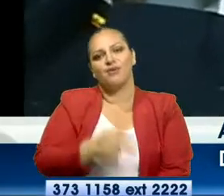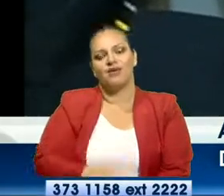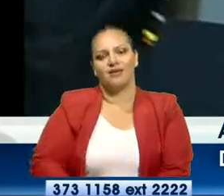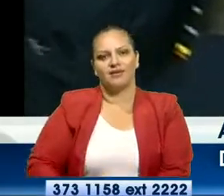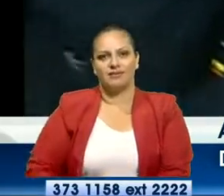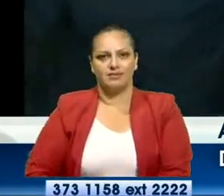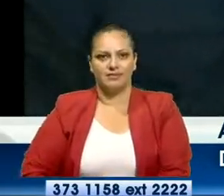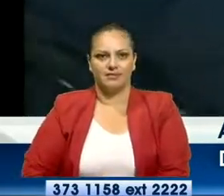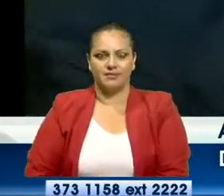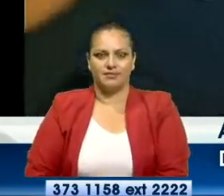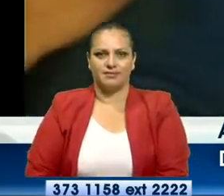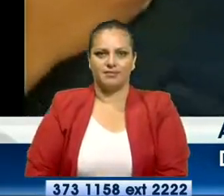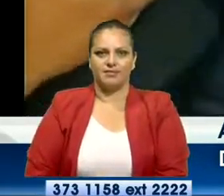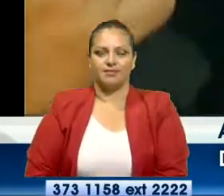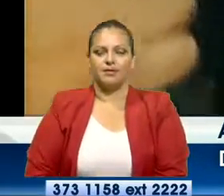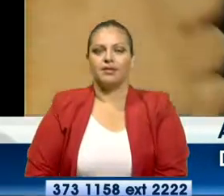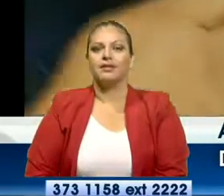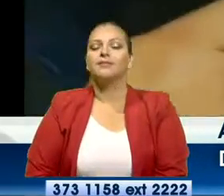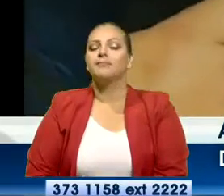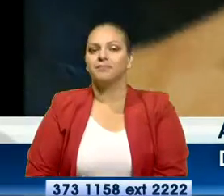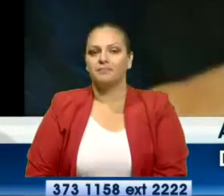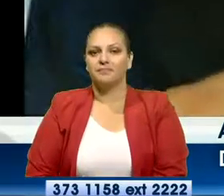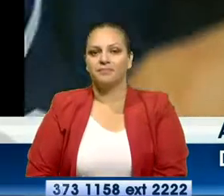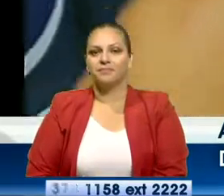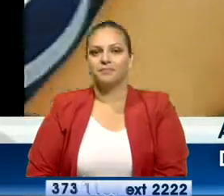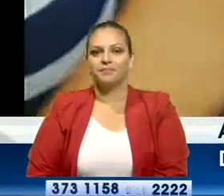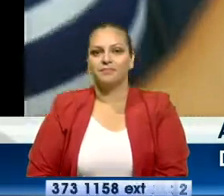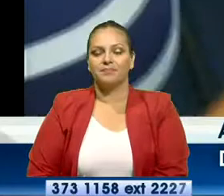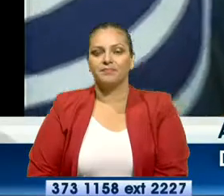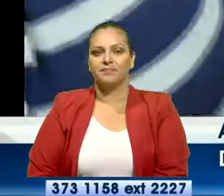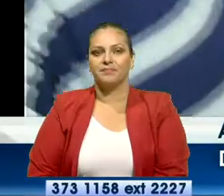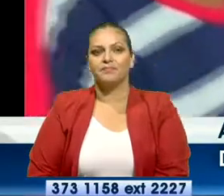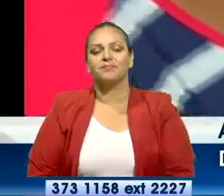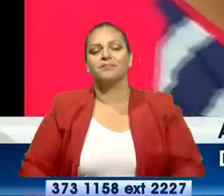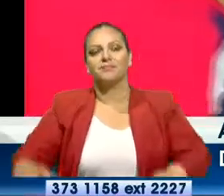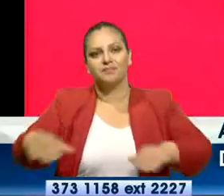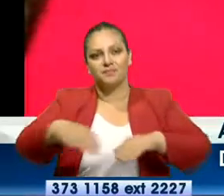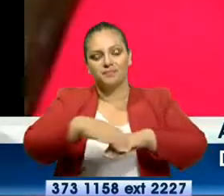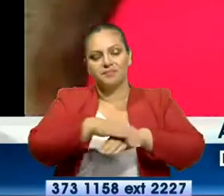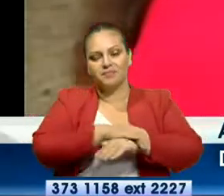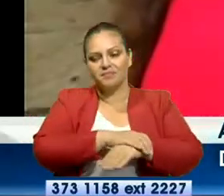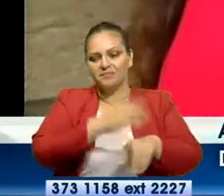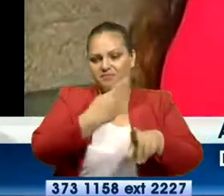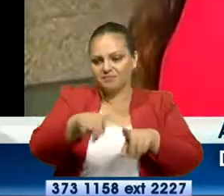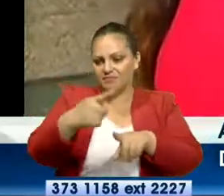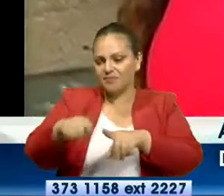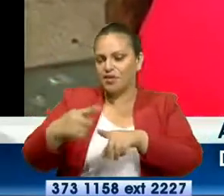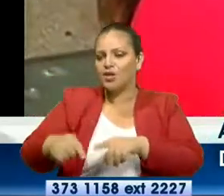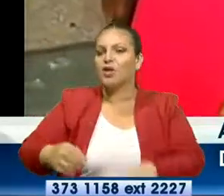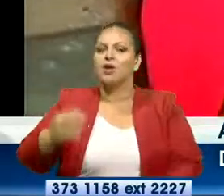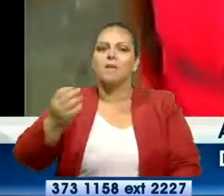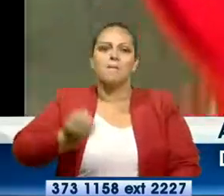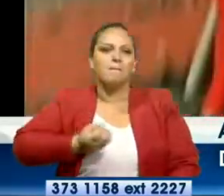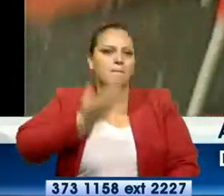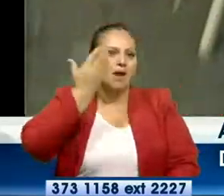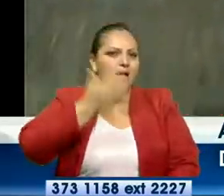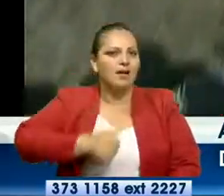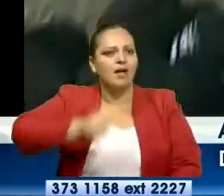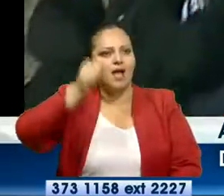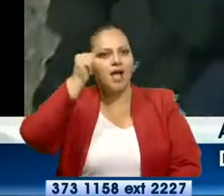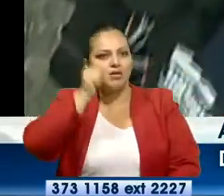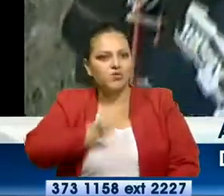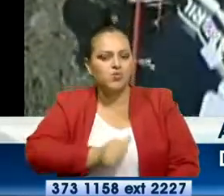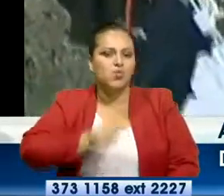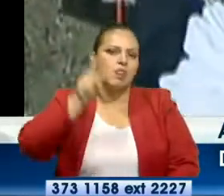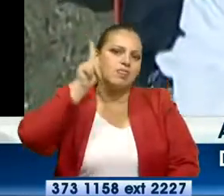la media docena blancas y azules negras todos los de todos los colegios también hoy aquí están las ventas